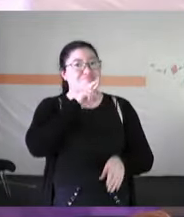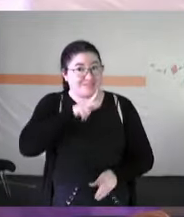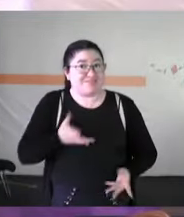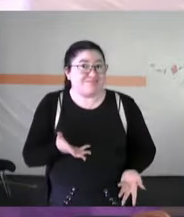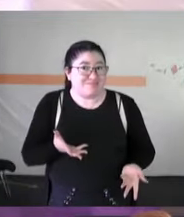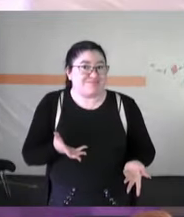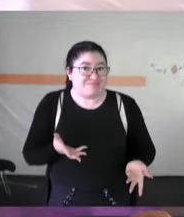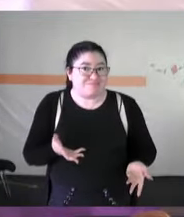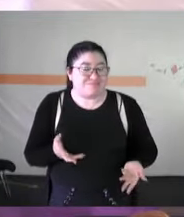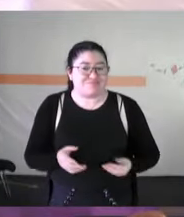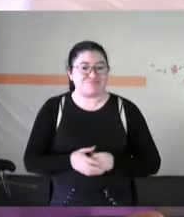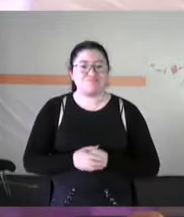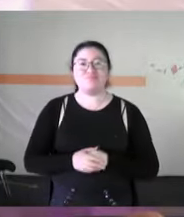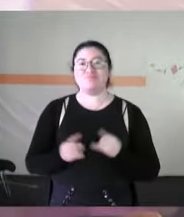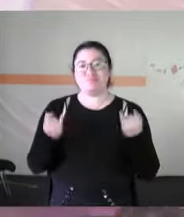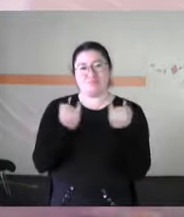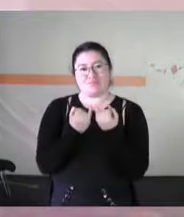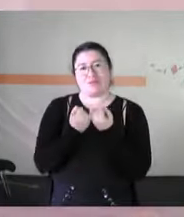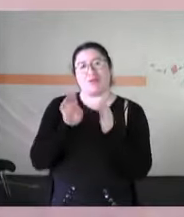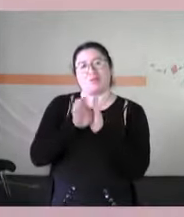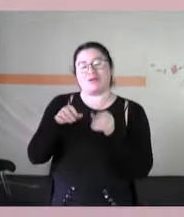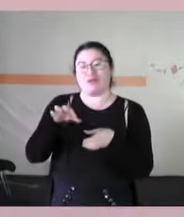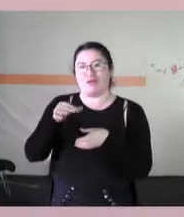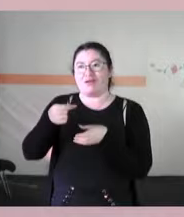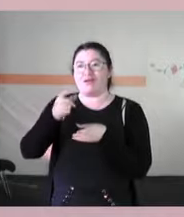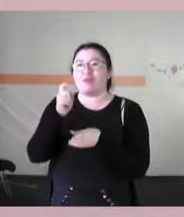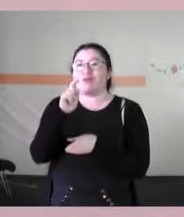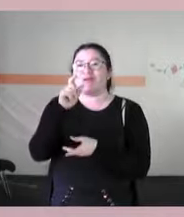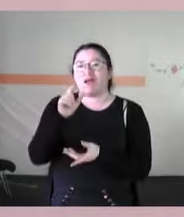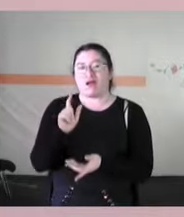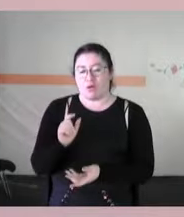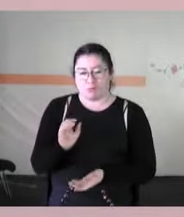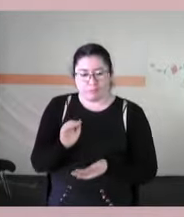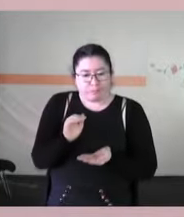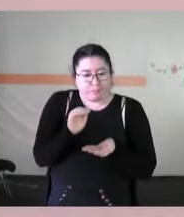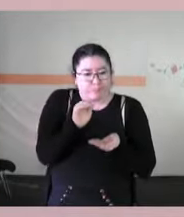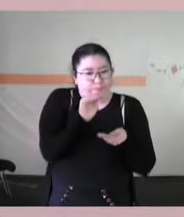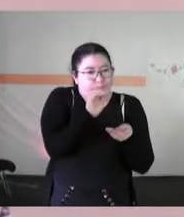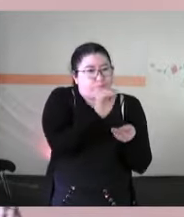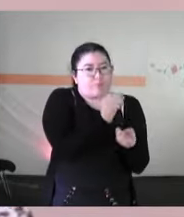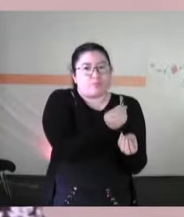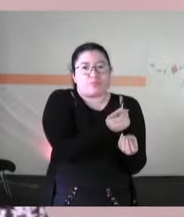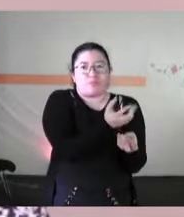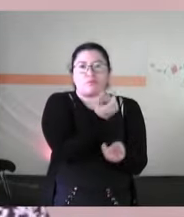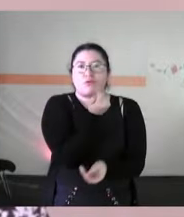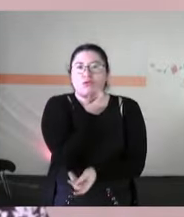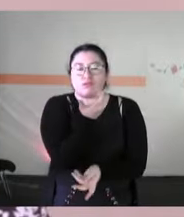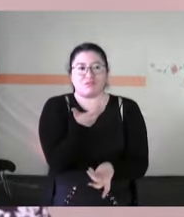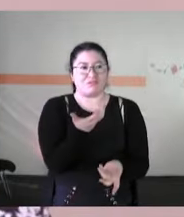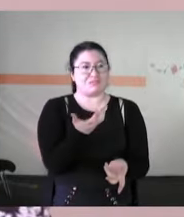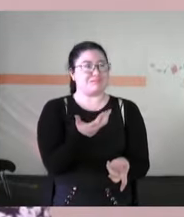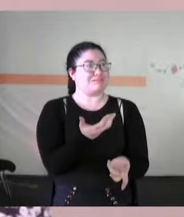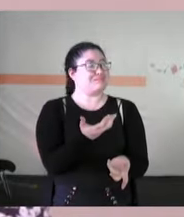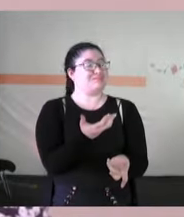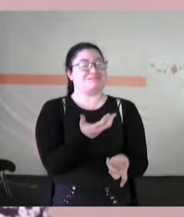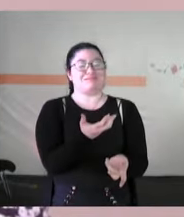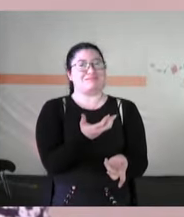te racionen y te den un gotero diario de agua, o sea, para que no mueras, ¿no? Terrible.